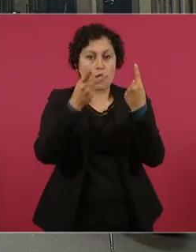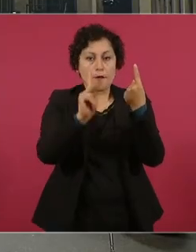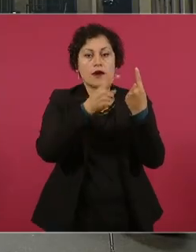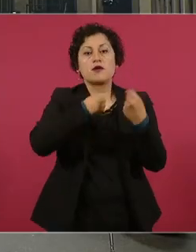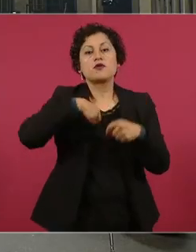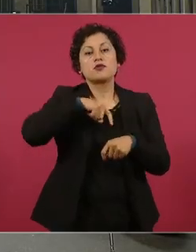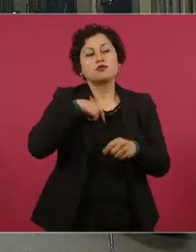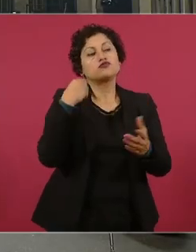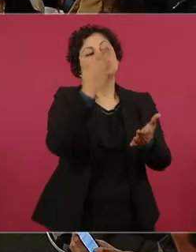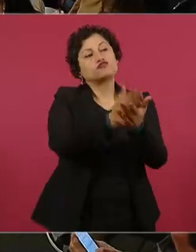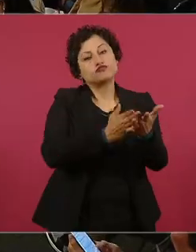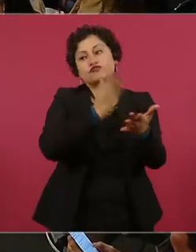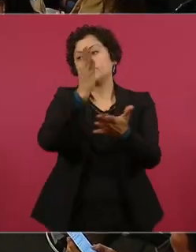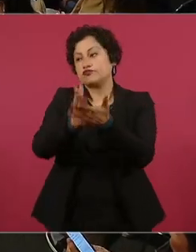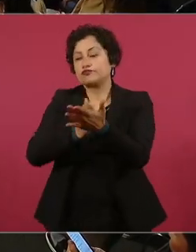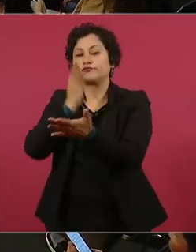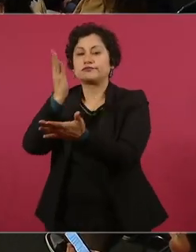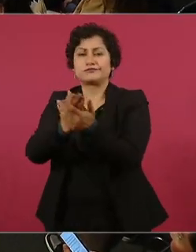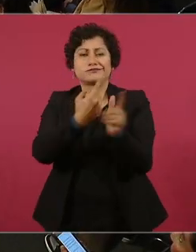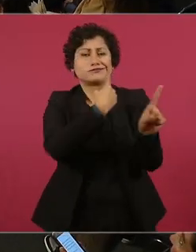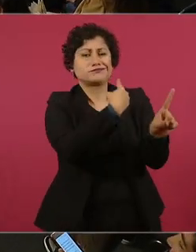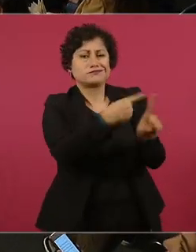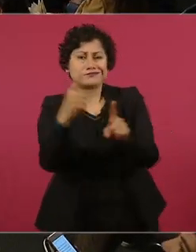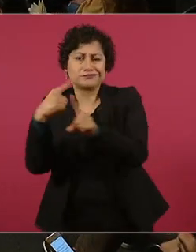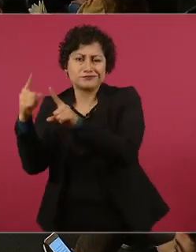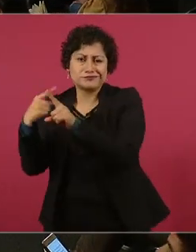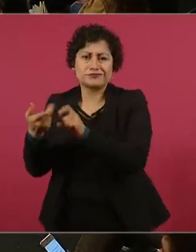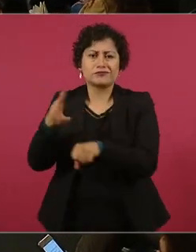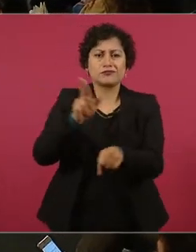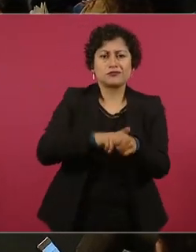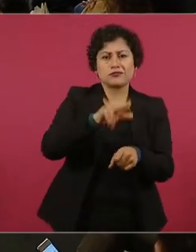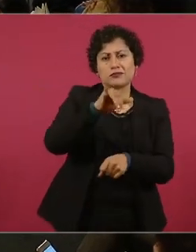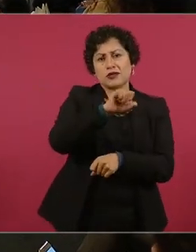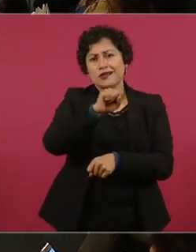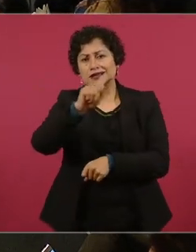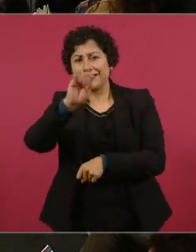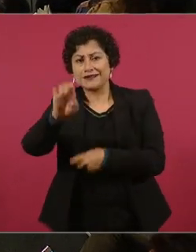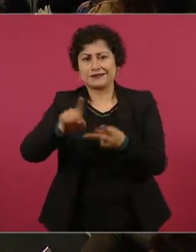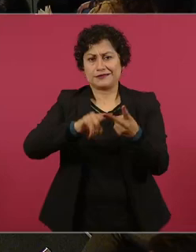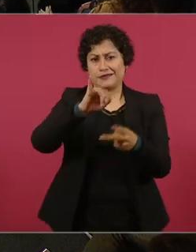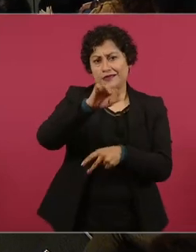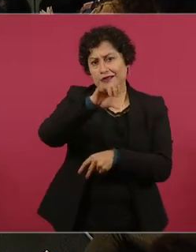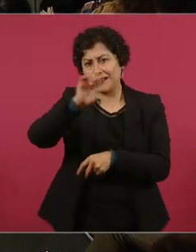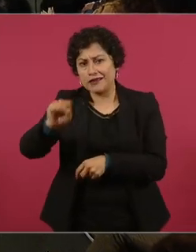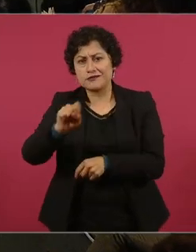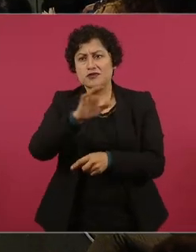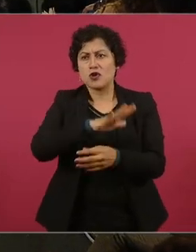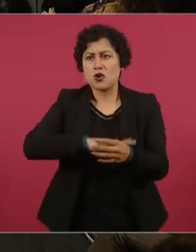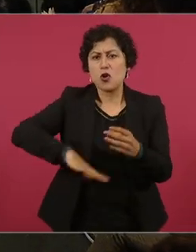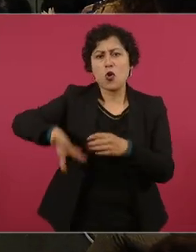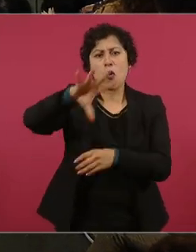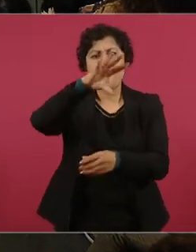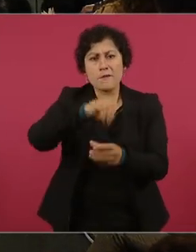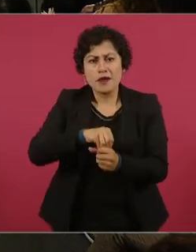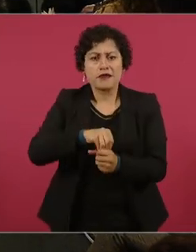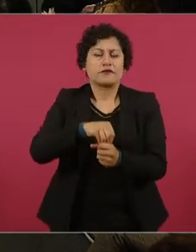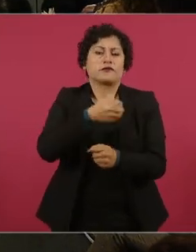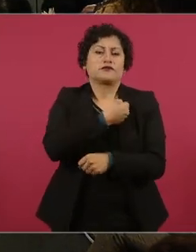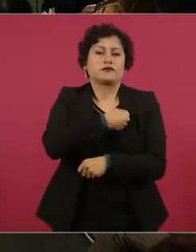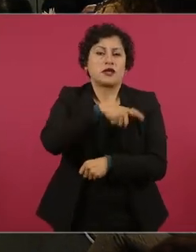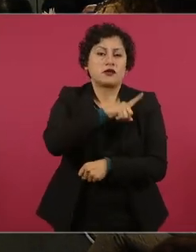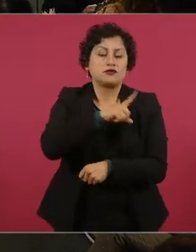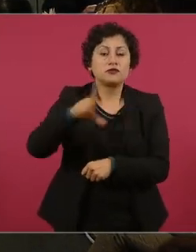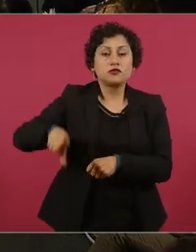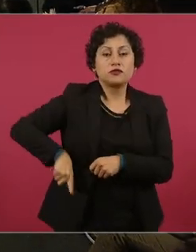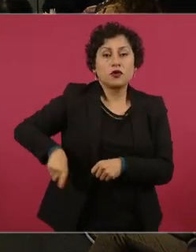pueden ser de liste, pueden ser de línea. Ya sabe usted que nosotros no nos especificamos en una, es todo el sector salud para nosotros. Y las personas